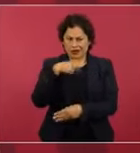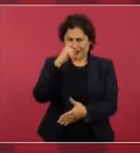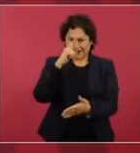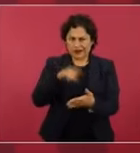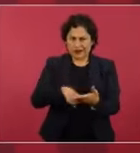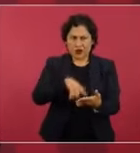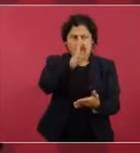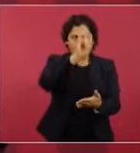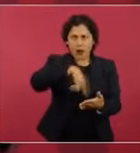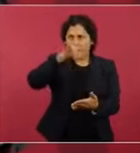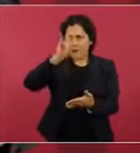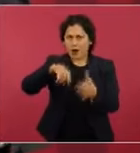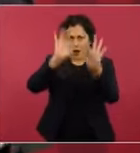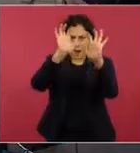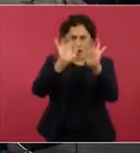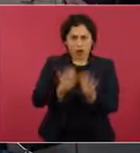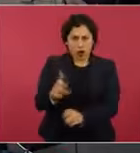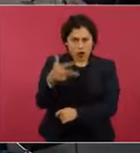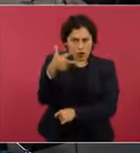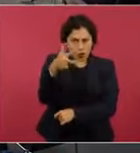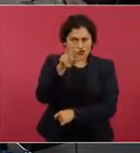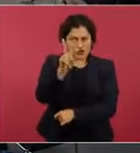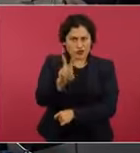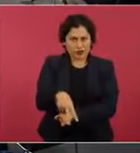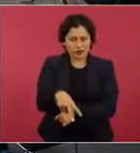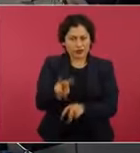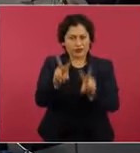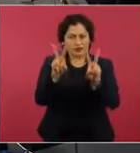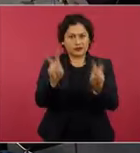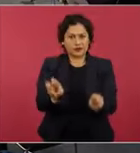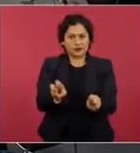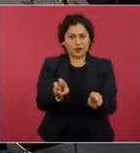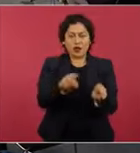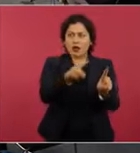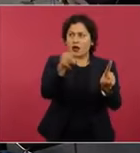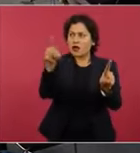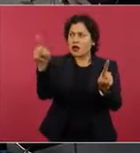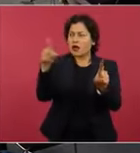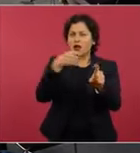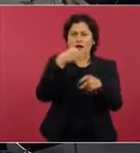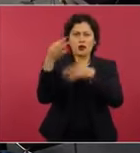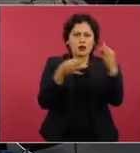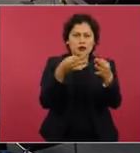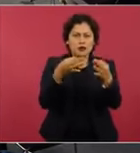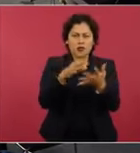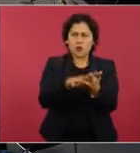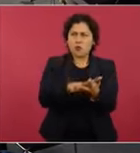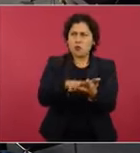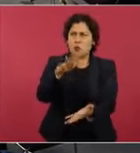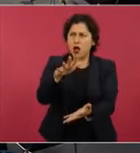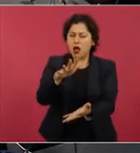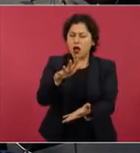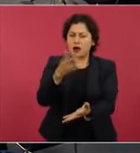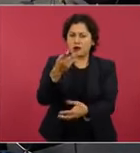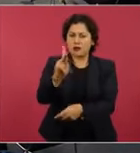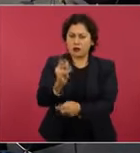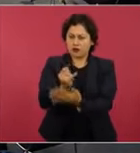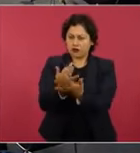columnas, ¿no? A ver. Y todavía no tenemos información, pero ya lo dan